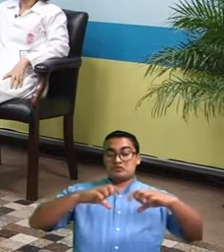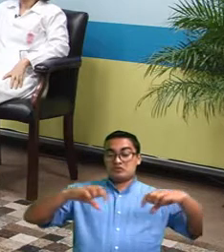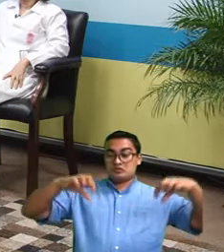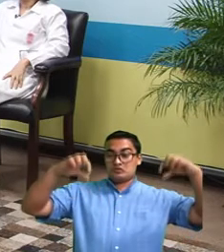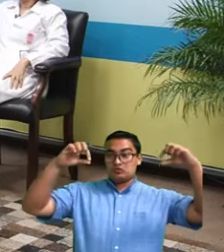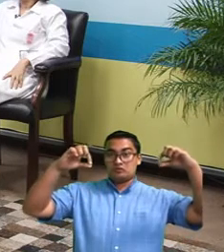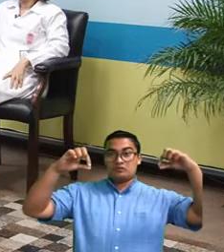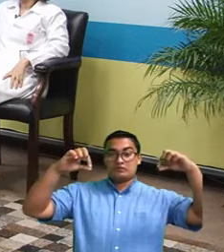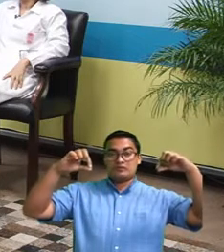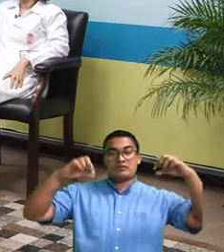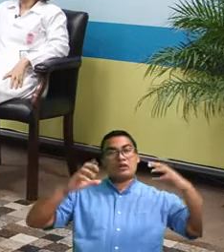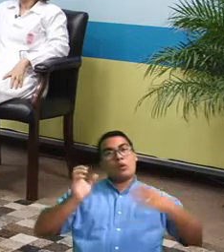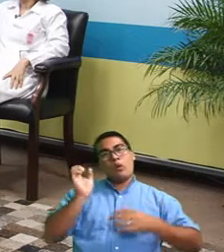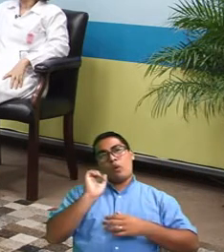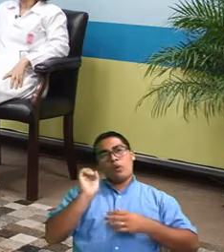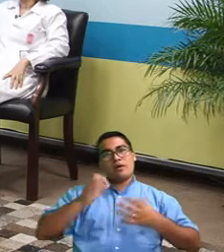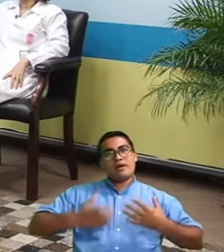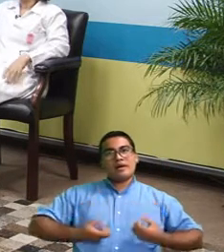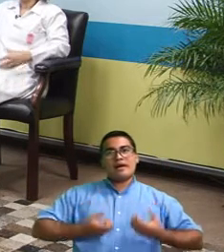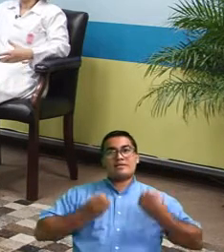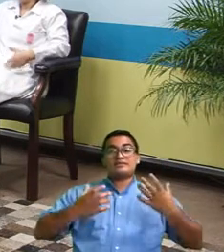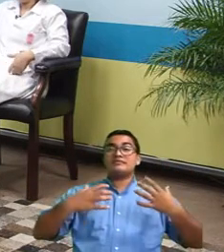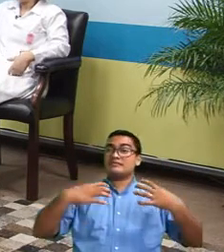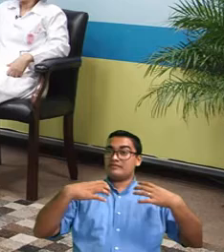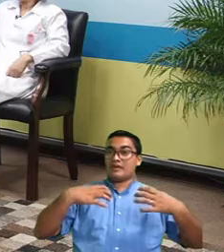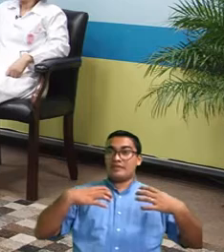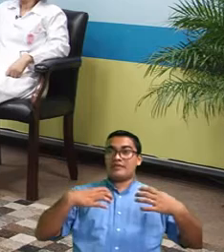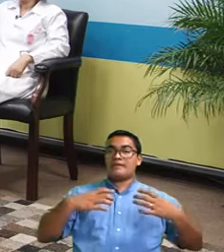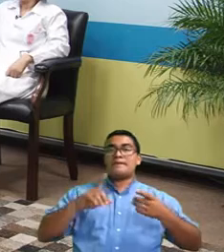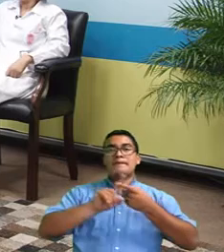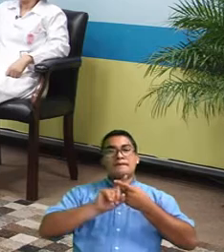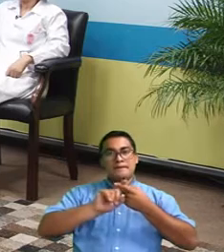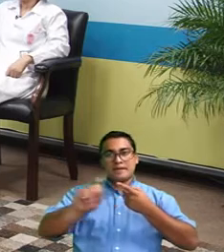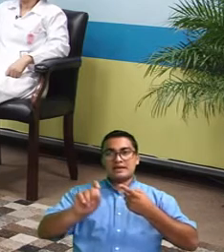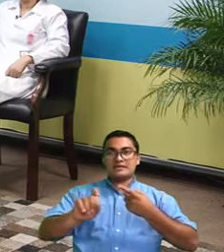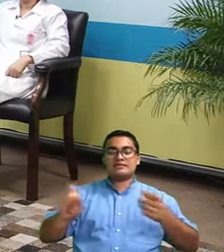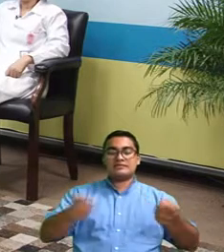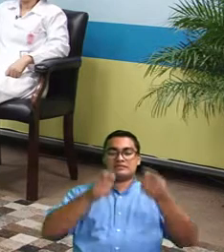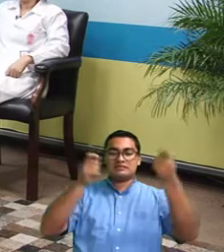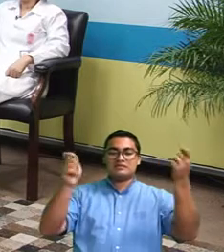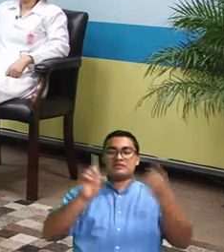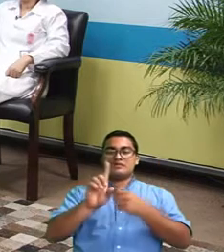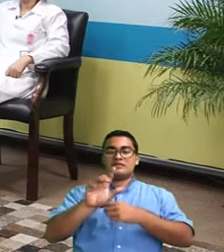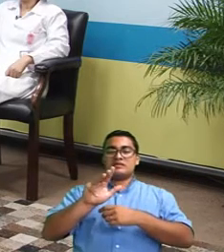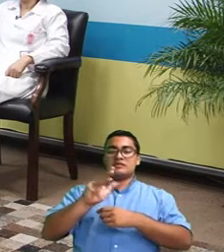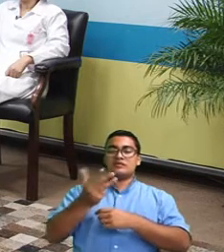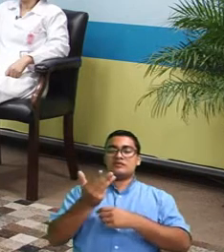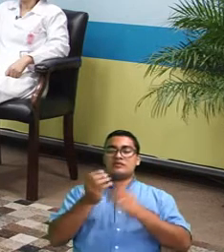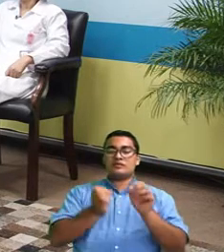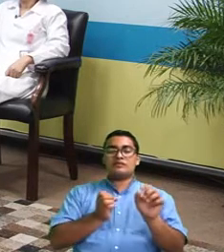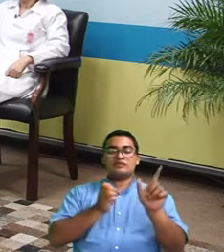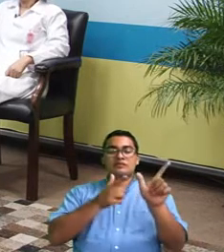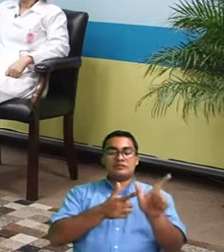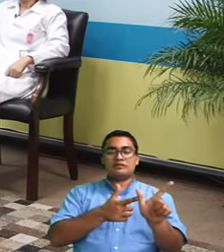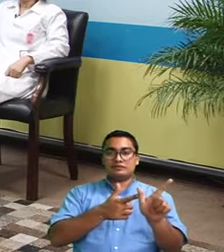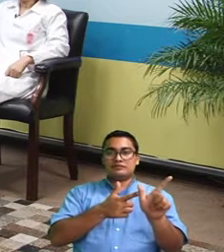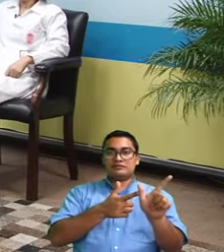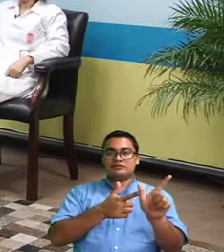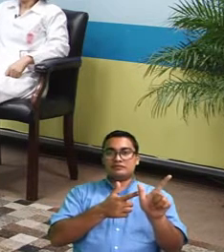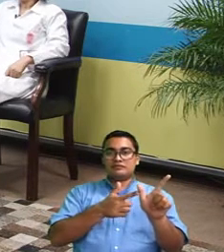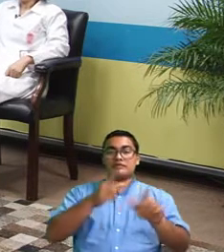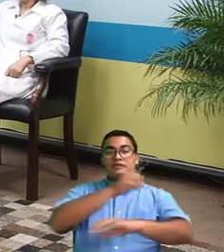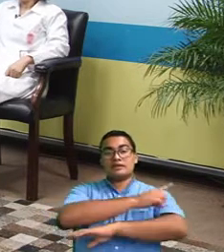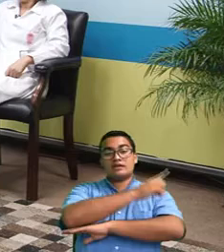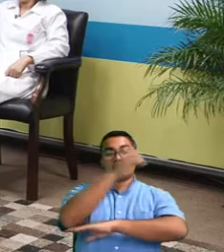haciendo varias campañas con respecto al cáncer de mama, porque el mes en que se celebra, ¿verdad?, el 19 de octubre, se conmemora el